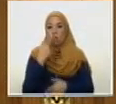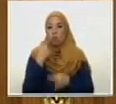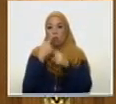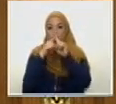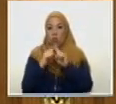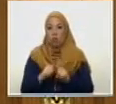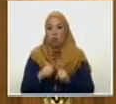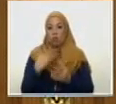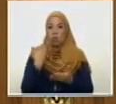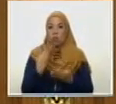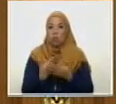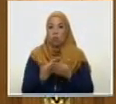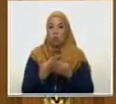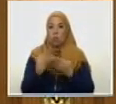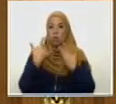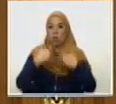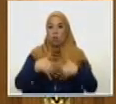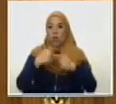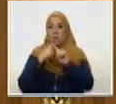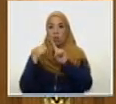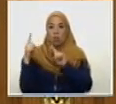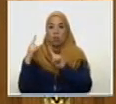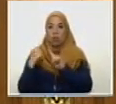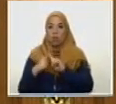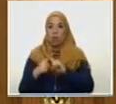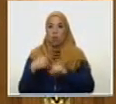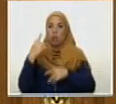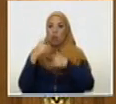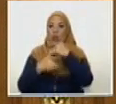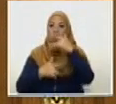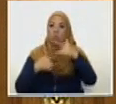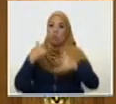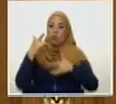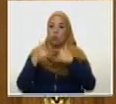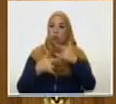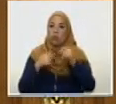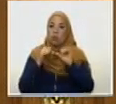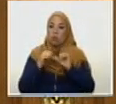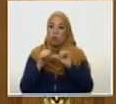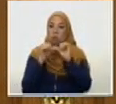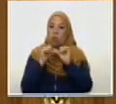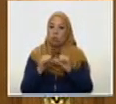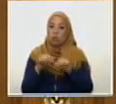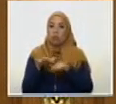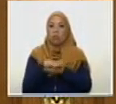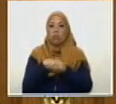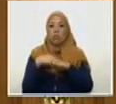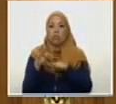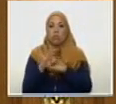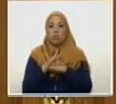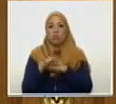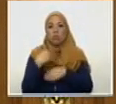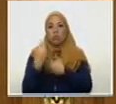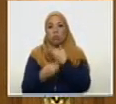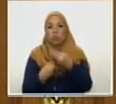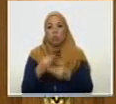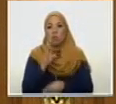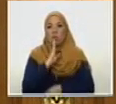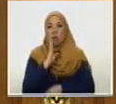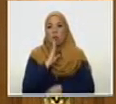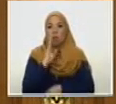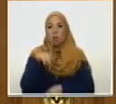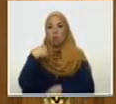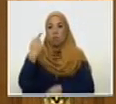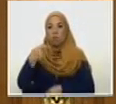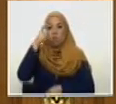que se presenta es la expresión de las distintas iniciativas y actividades que sustentarán el funcionamiento y la operatividad del banco para el próximo